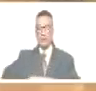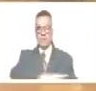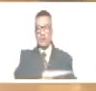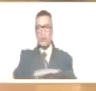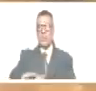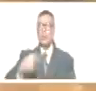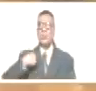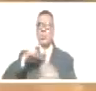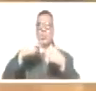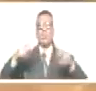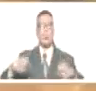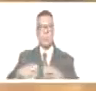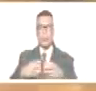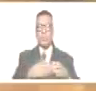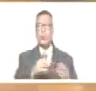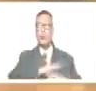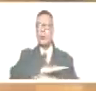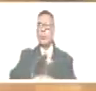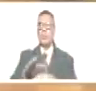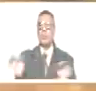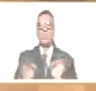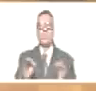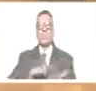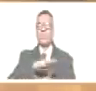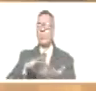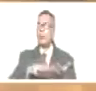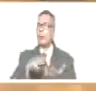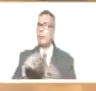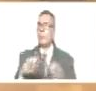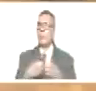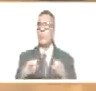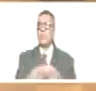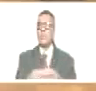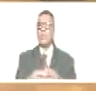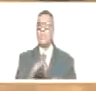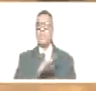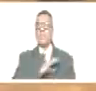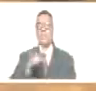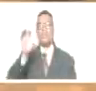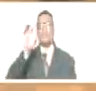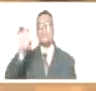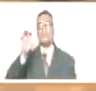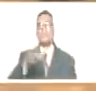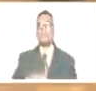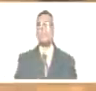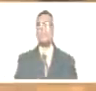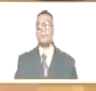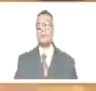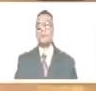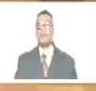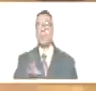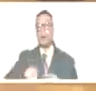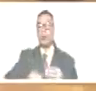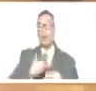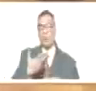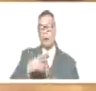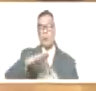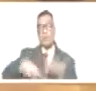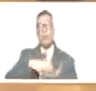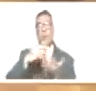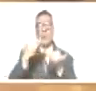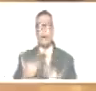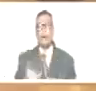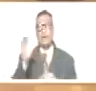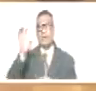que esto es un tema de parcela, esto no es un problema de parcela, esto es un problema de patria. problema de la revolución ya, y así